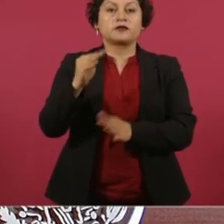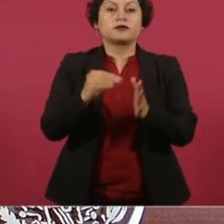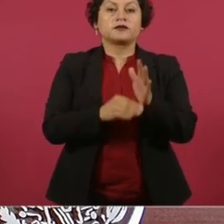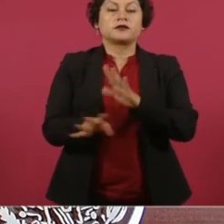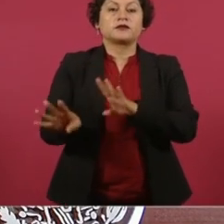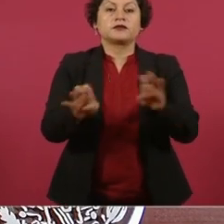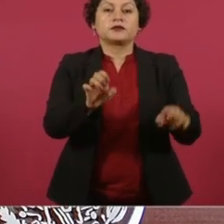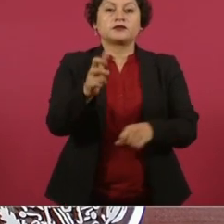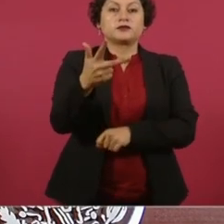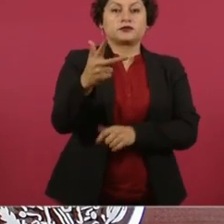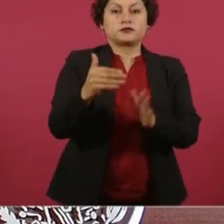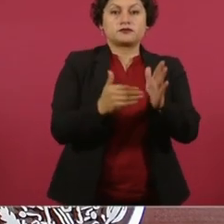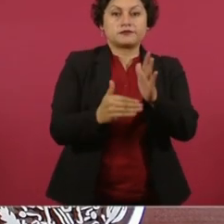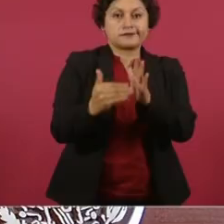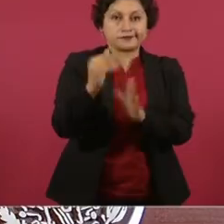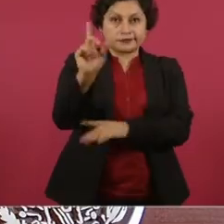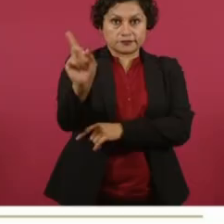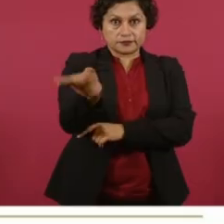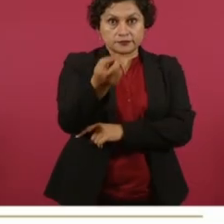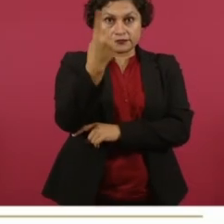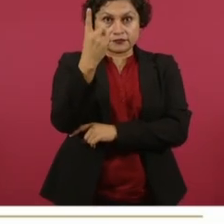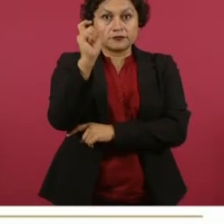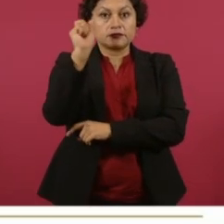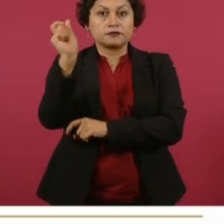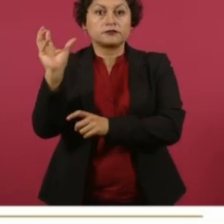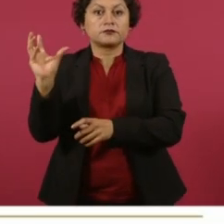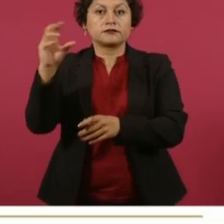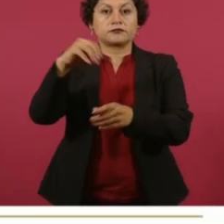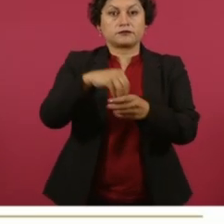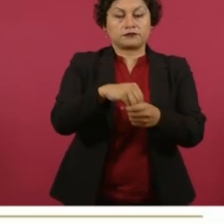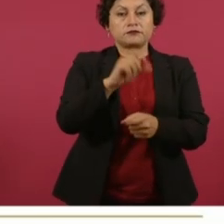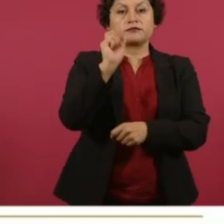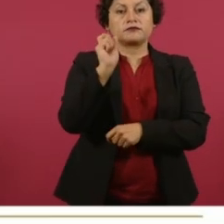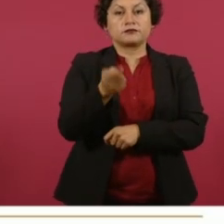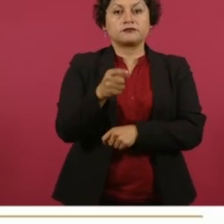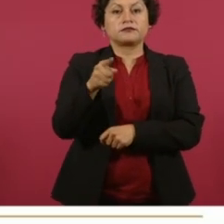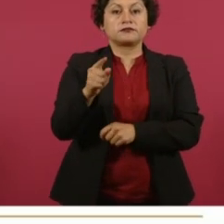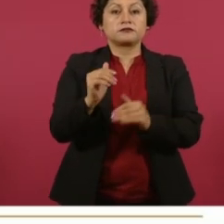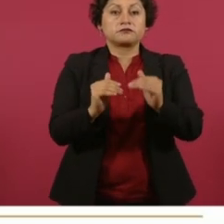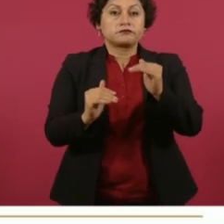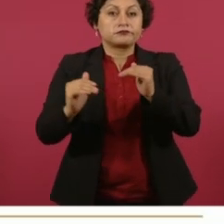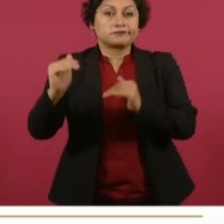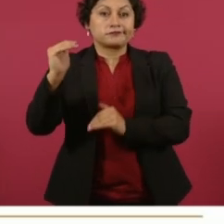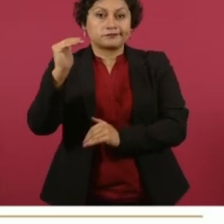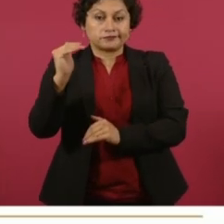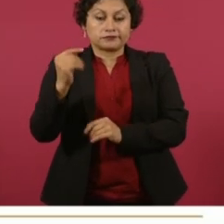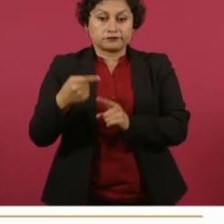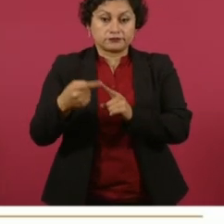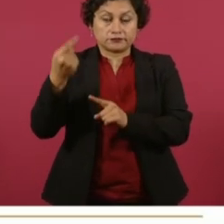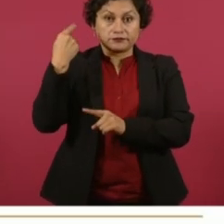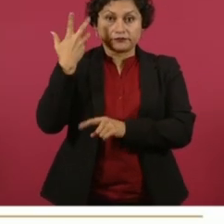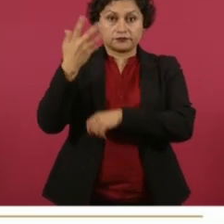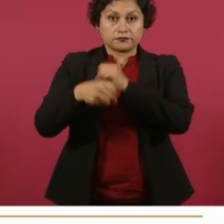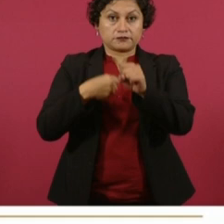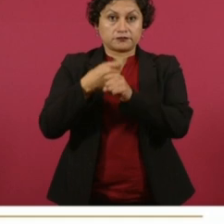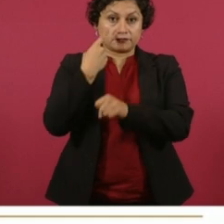4,908 millones de dólares, lo que se reflejó que en este punto se colocaran por arriba de los 5 años anteriores,